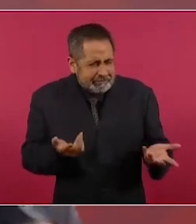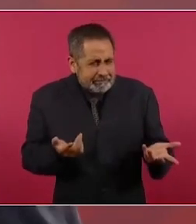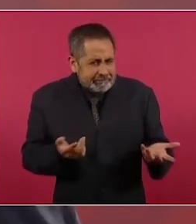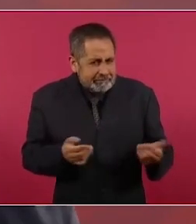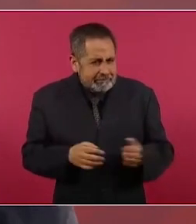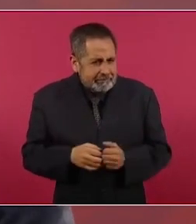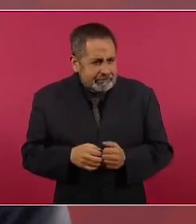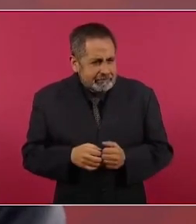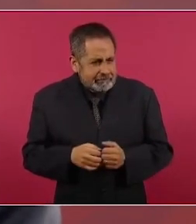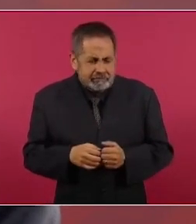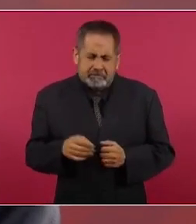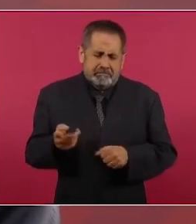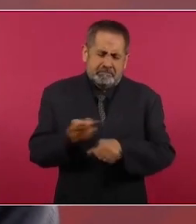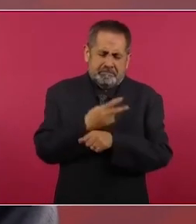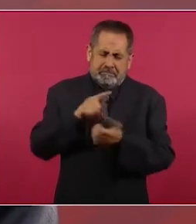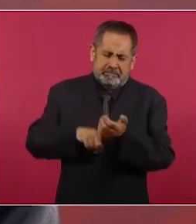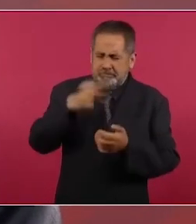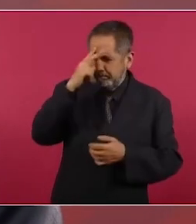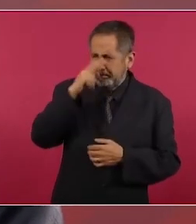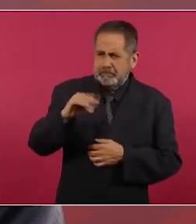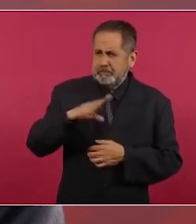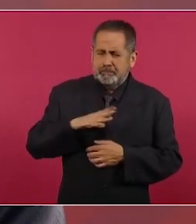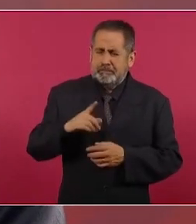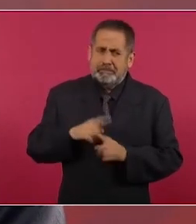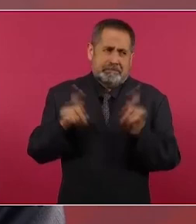Eso no tuvo que ver con México.